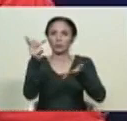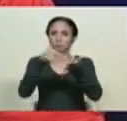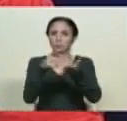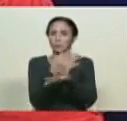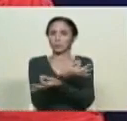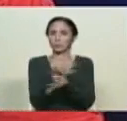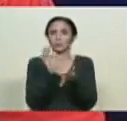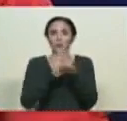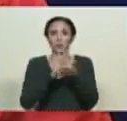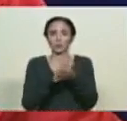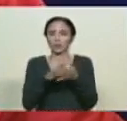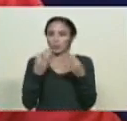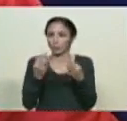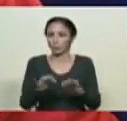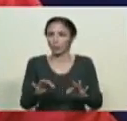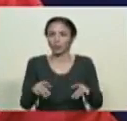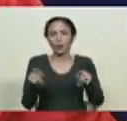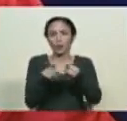activamente,